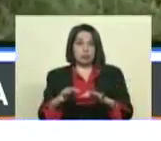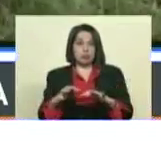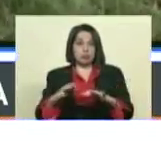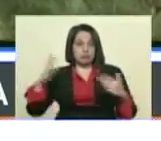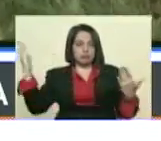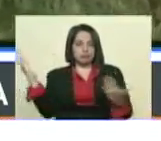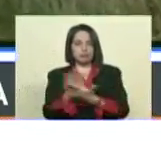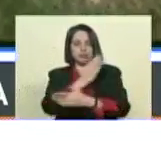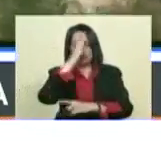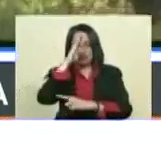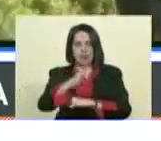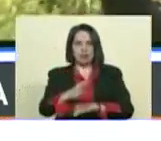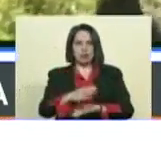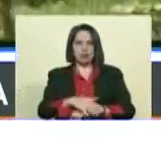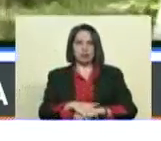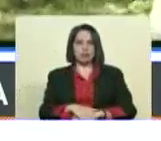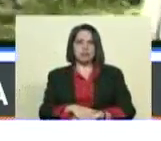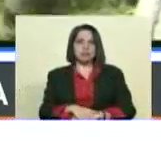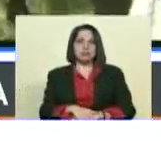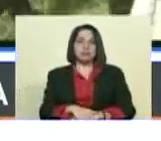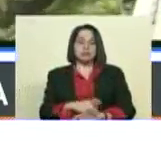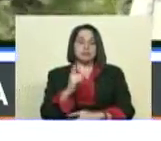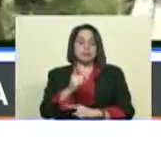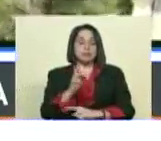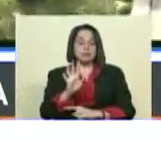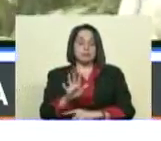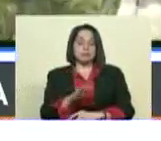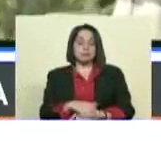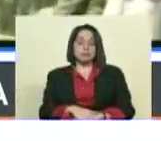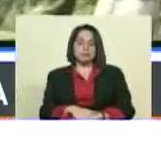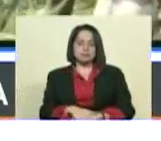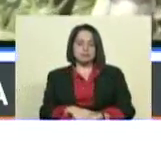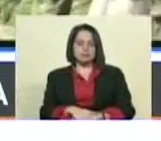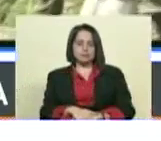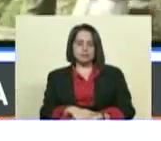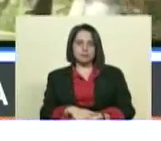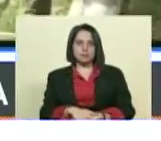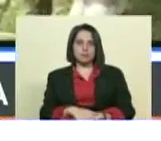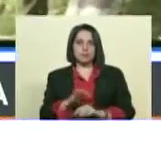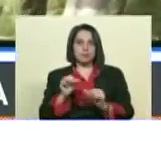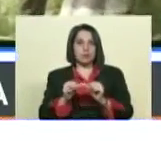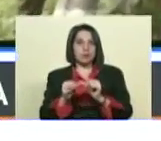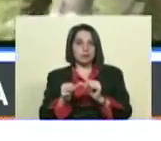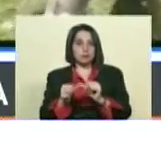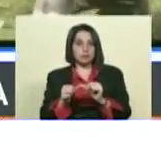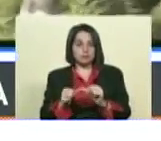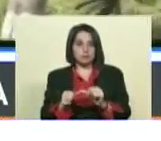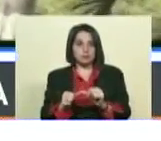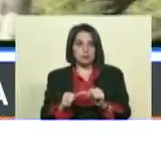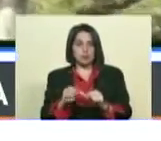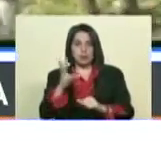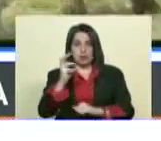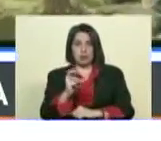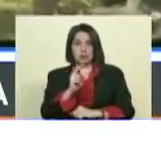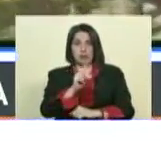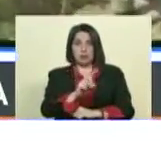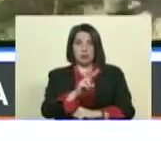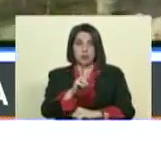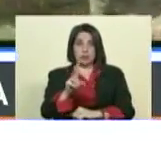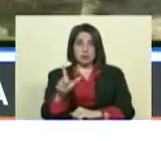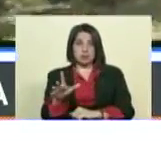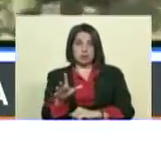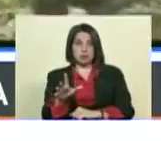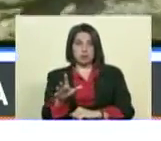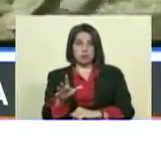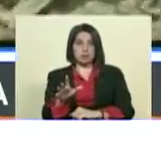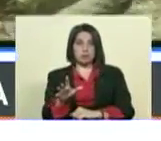Directo. Así debe ser. Y eso es permanente. Ahorita estamos en la operación número 25.